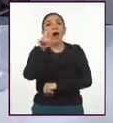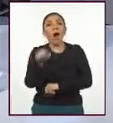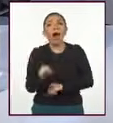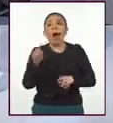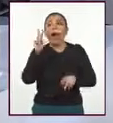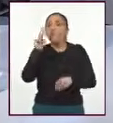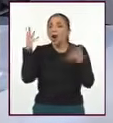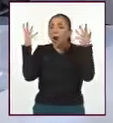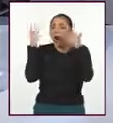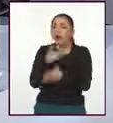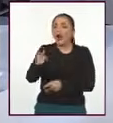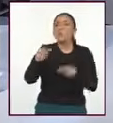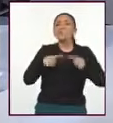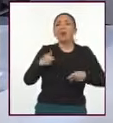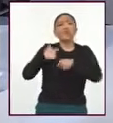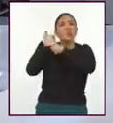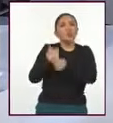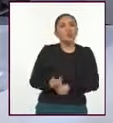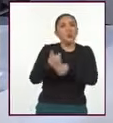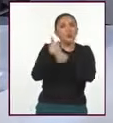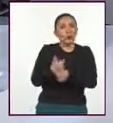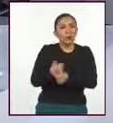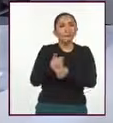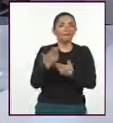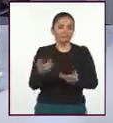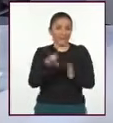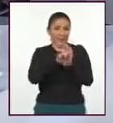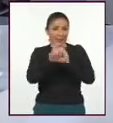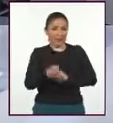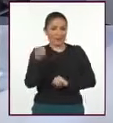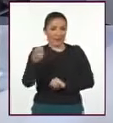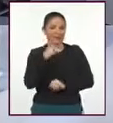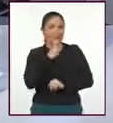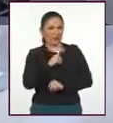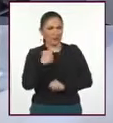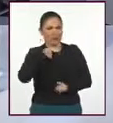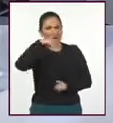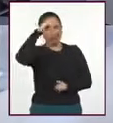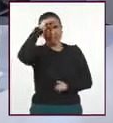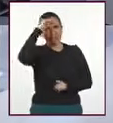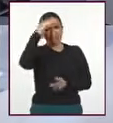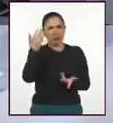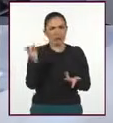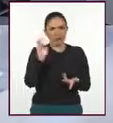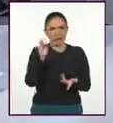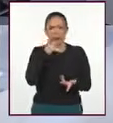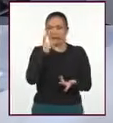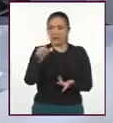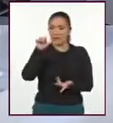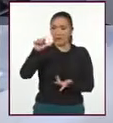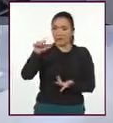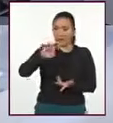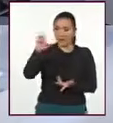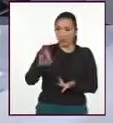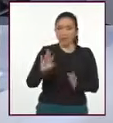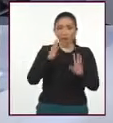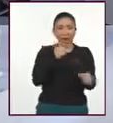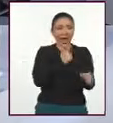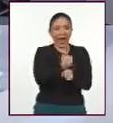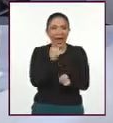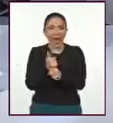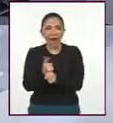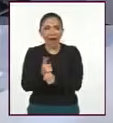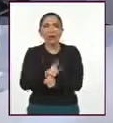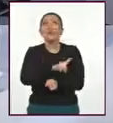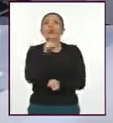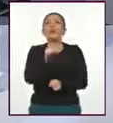a una persona. Claro, y por ejemplo estas respuestas me hicieron pensar, a lo mejor el 16% se dio cuenta, y luego ¿qué haces